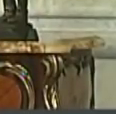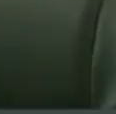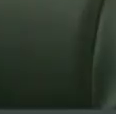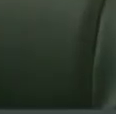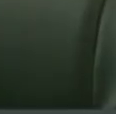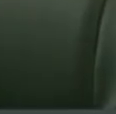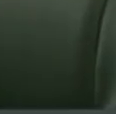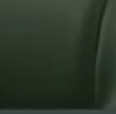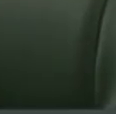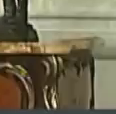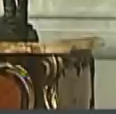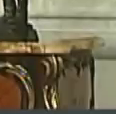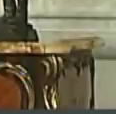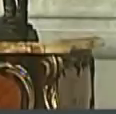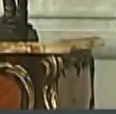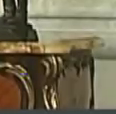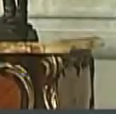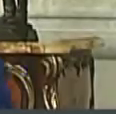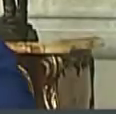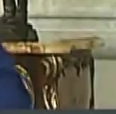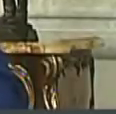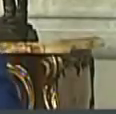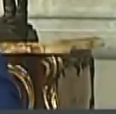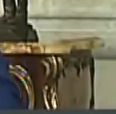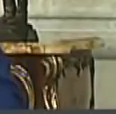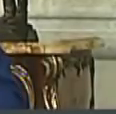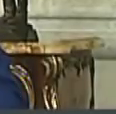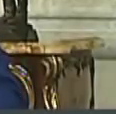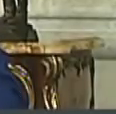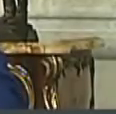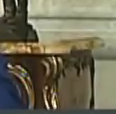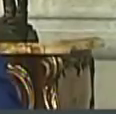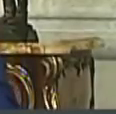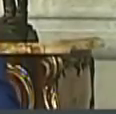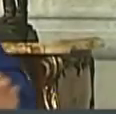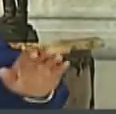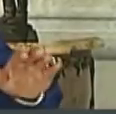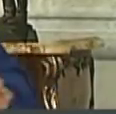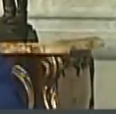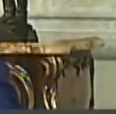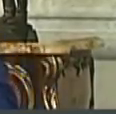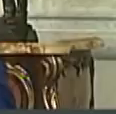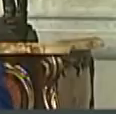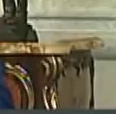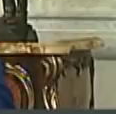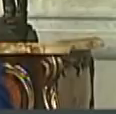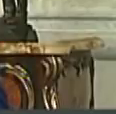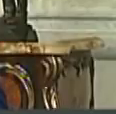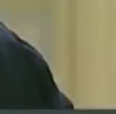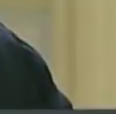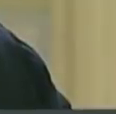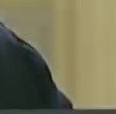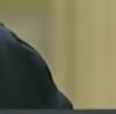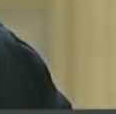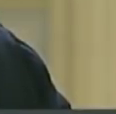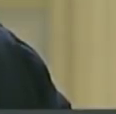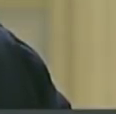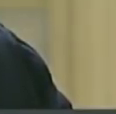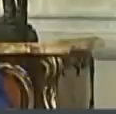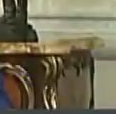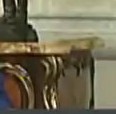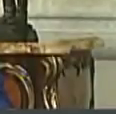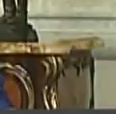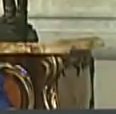para entonces a decir me han matado a jorge rodríguez líder excepcional